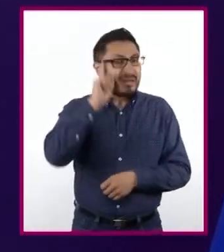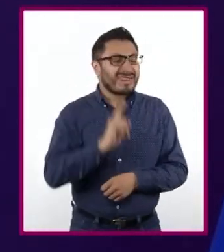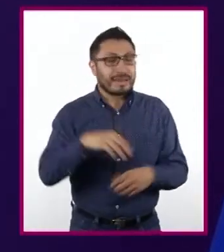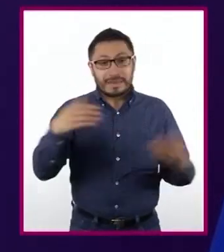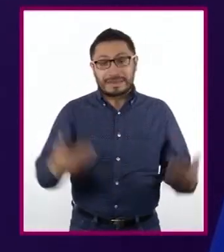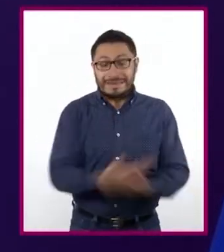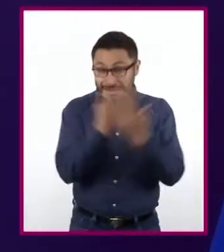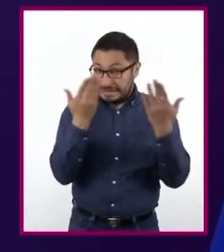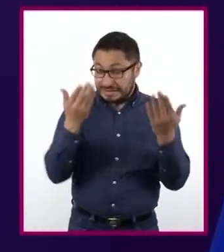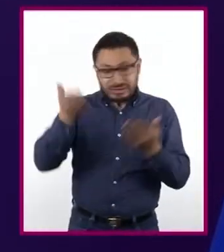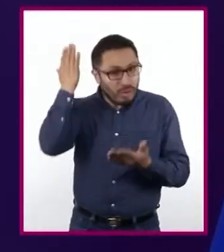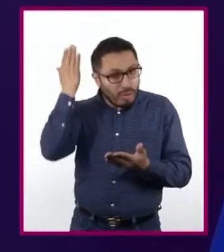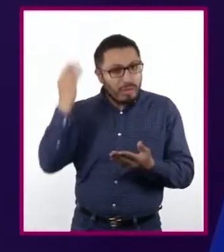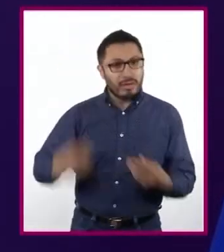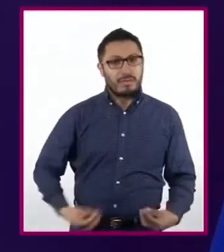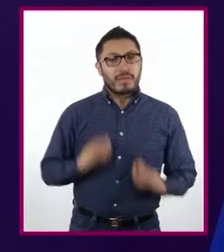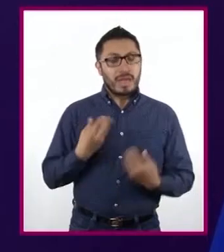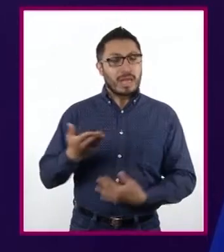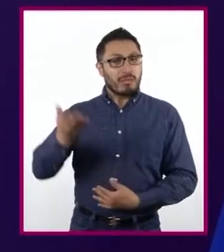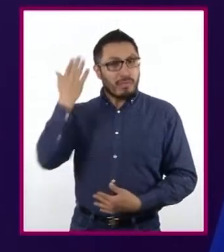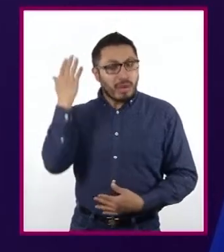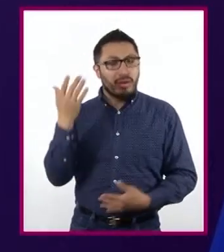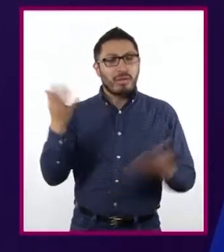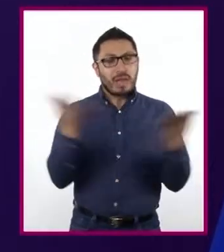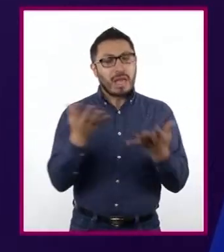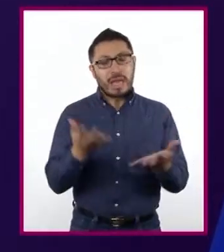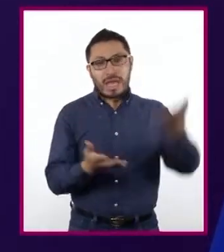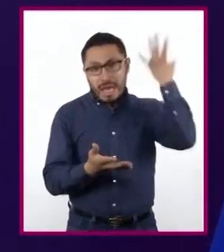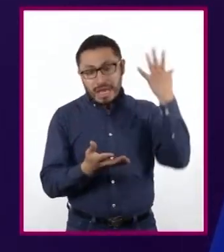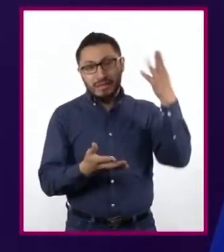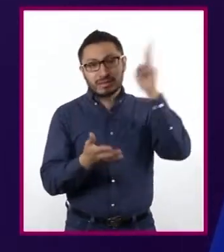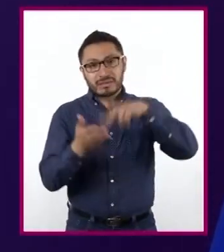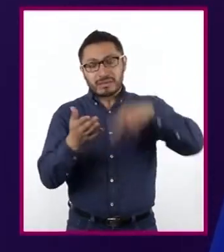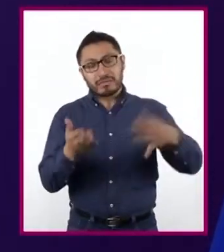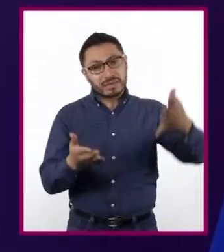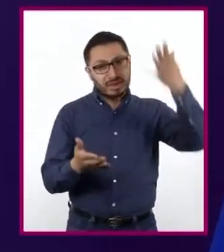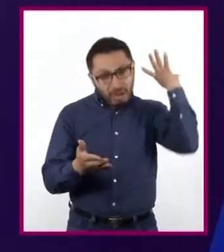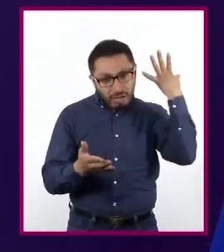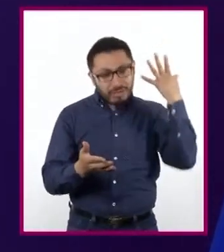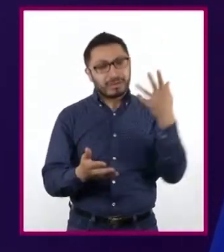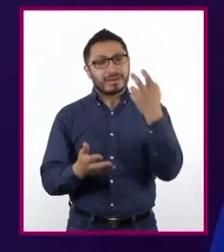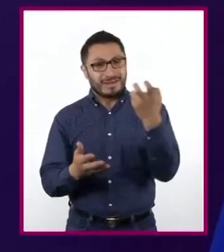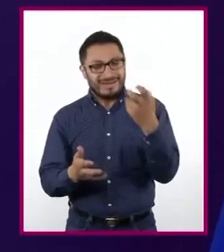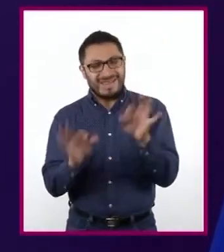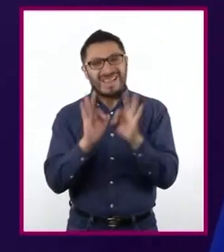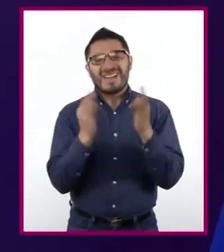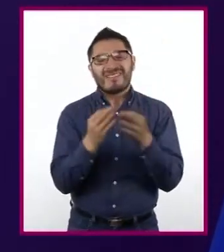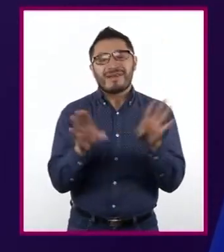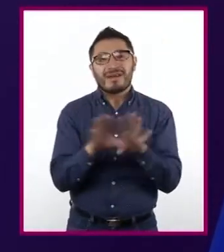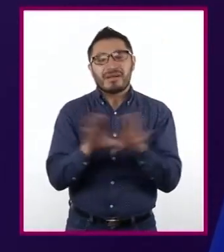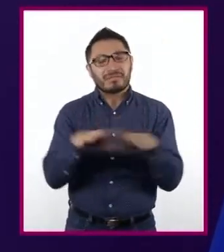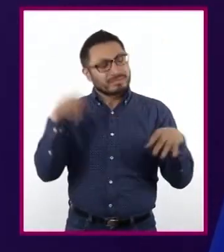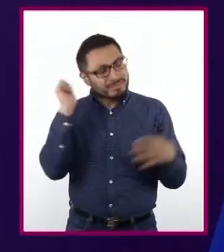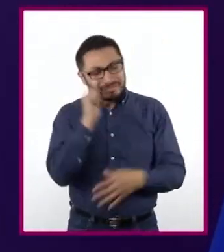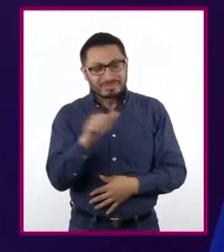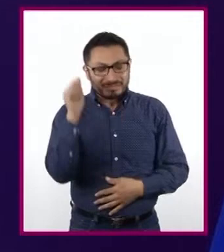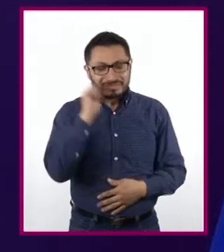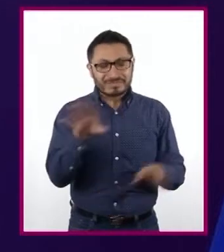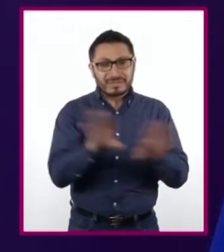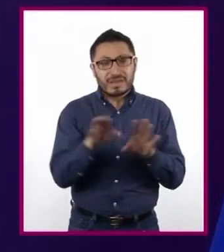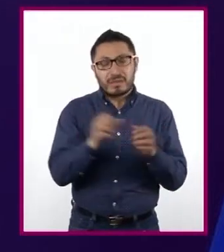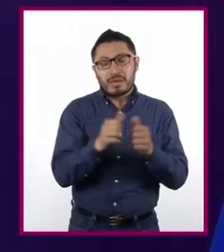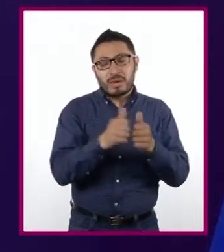Nació, vivió, hizo, pintó. Con este efecto se logra cierta